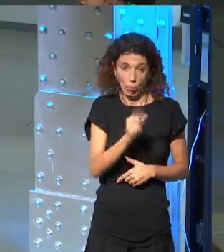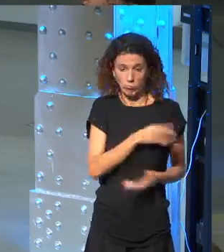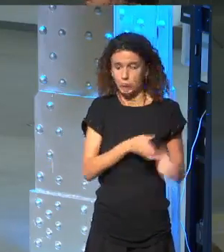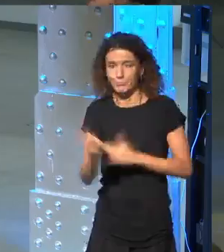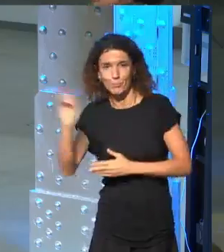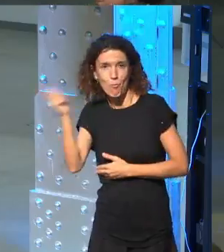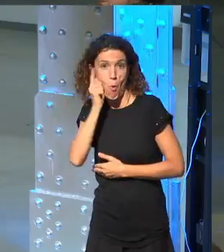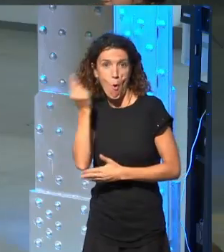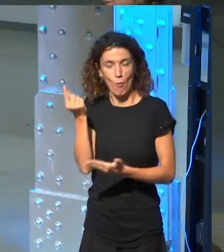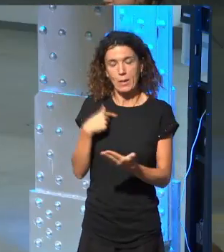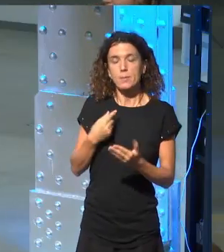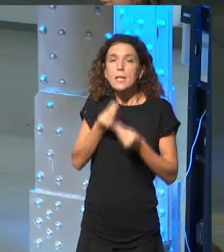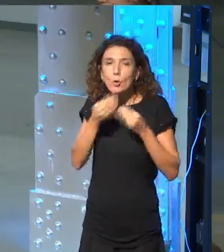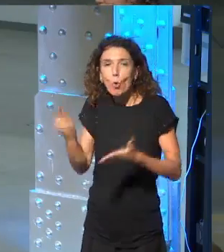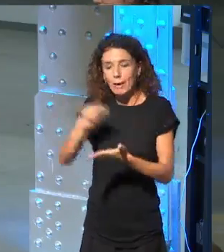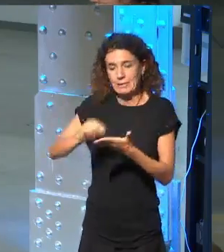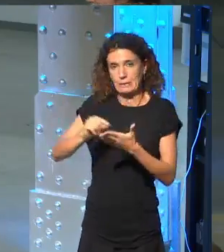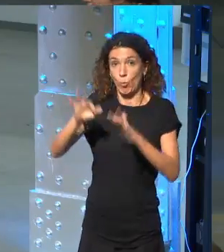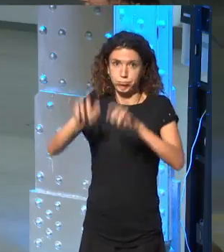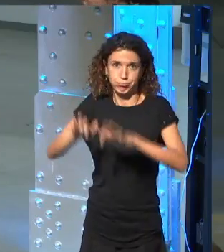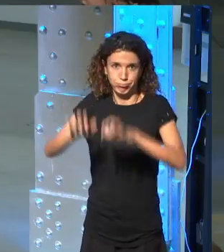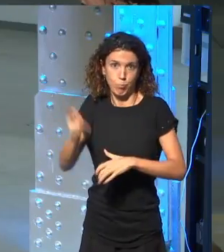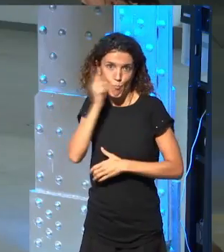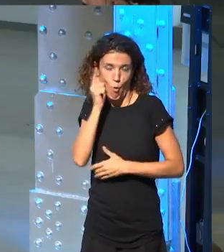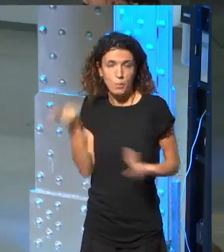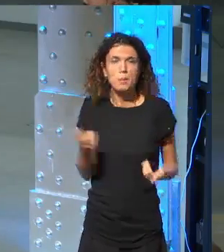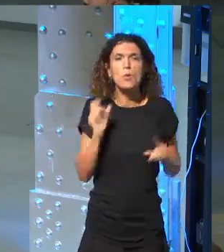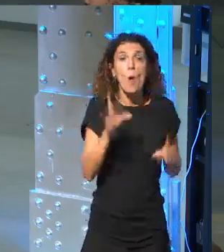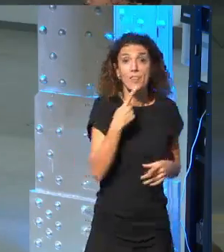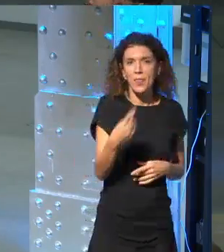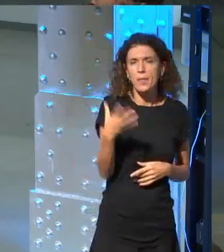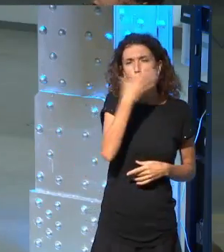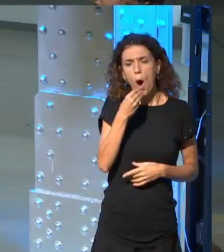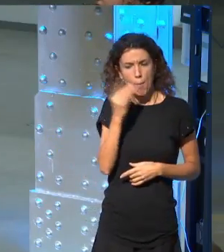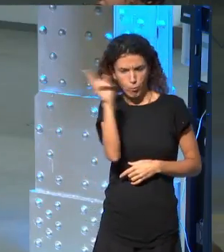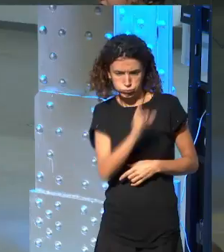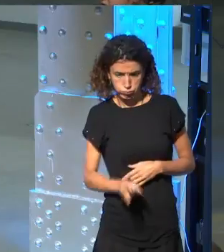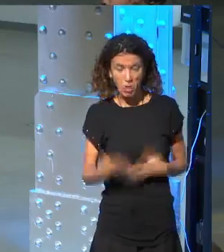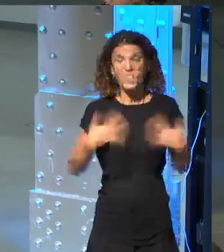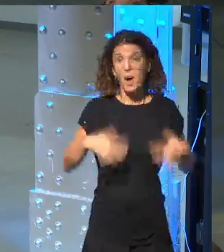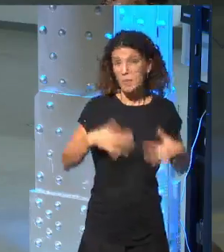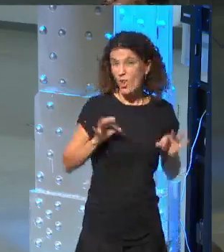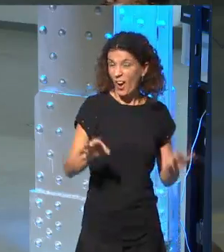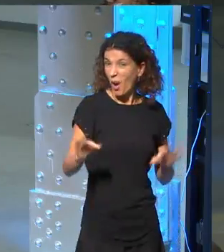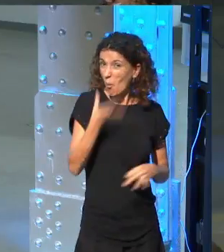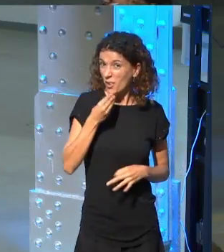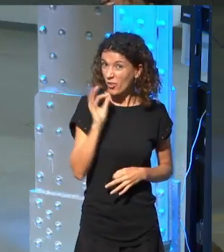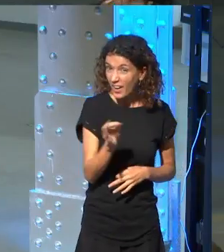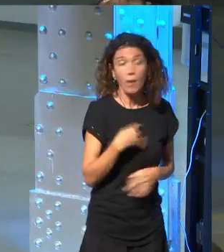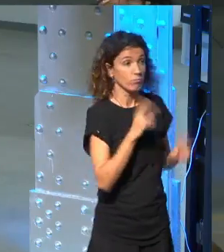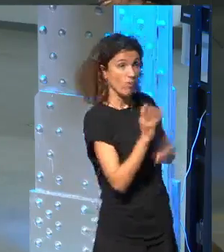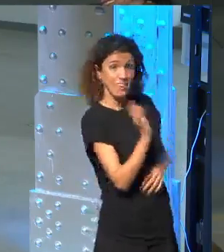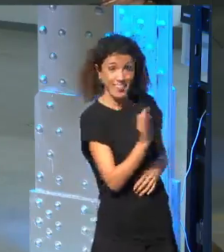voy a coger el móvil y te voy a contar una historia. Esto es como cuando te dicen, qué guapa vas, y tú dices, este trapito que me acabo de echar. No, pero es